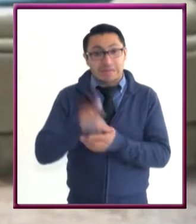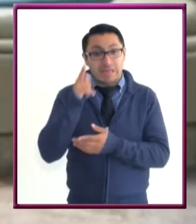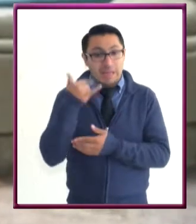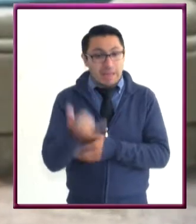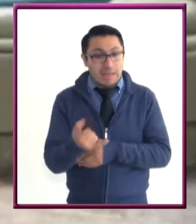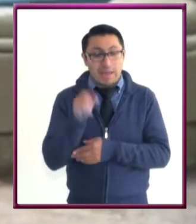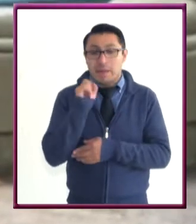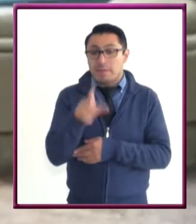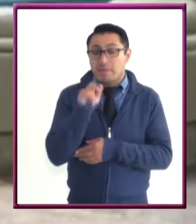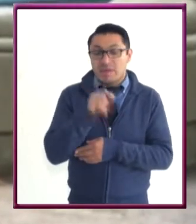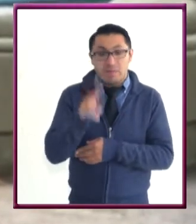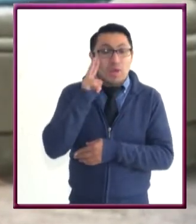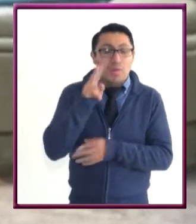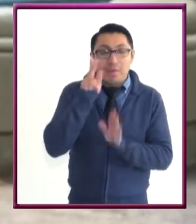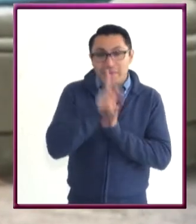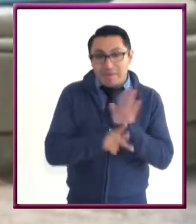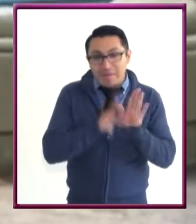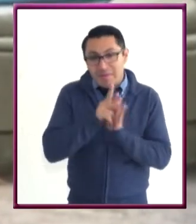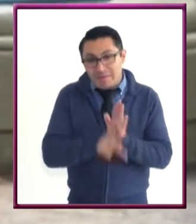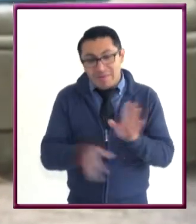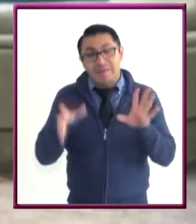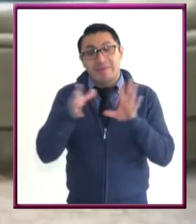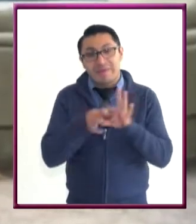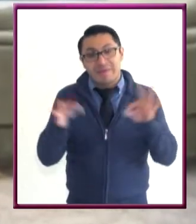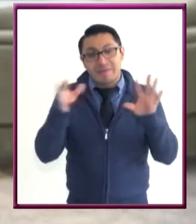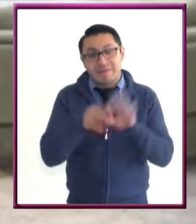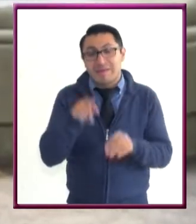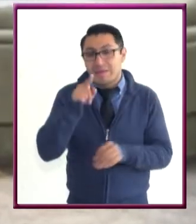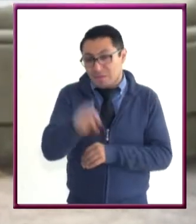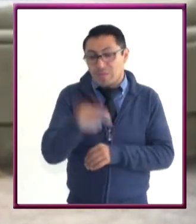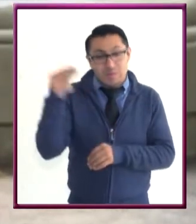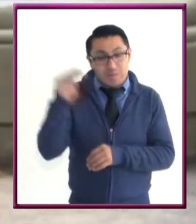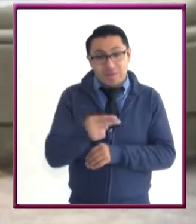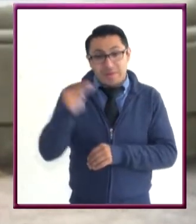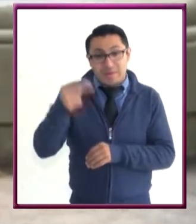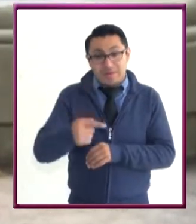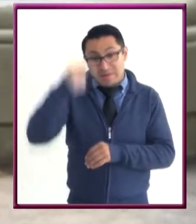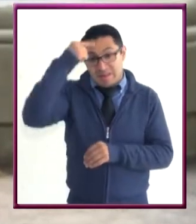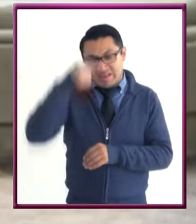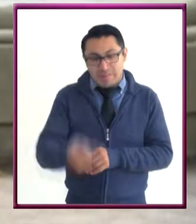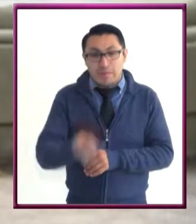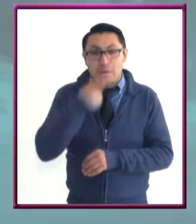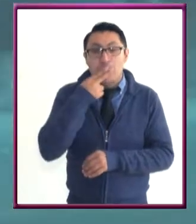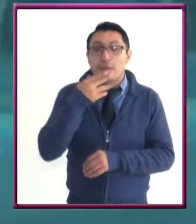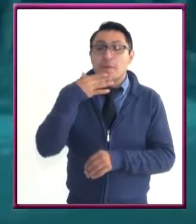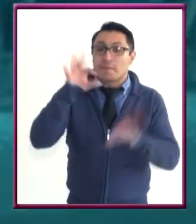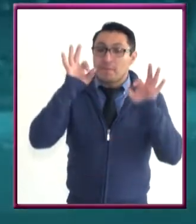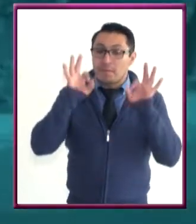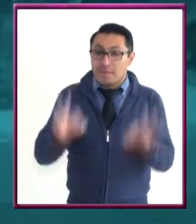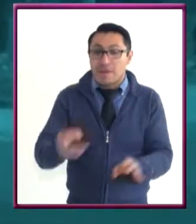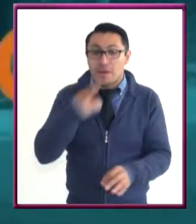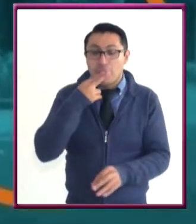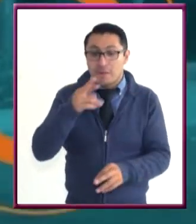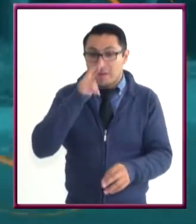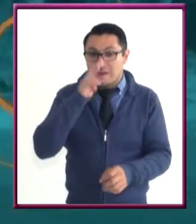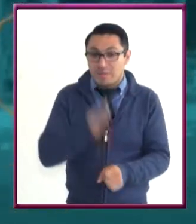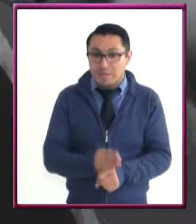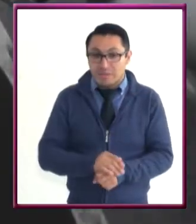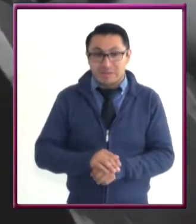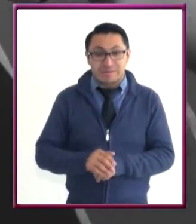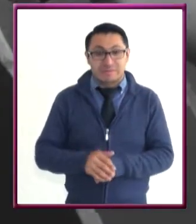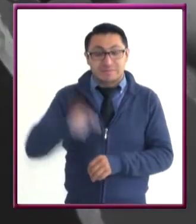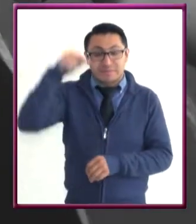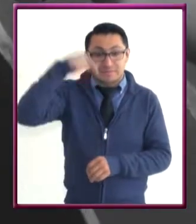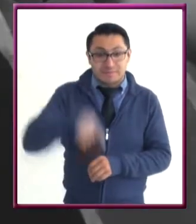y ahí mismo puedes ver unos videos en donde te enseñamos todo lo que necesitas para hacer un buen uso y un uso responsable del